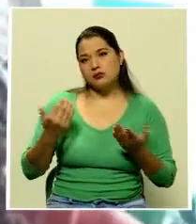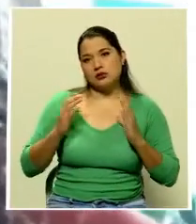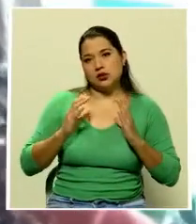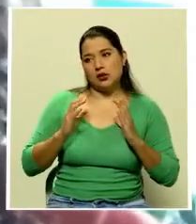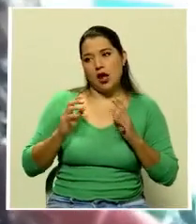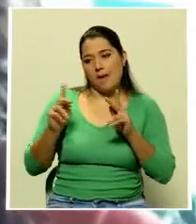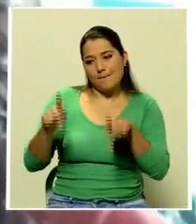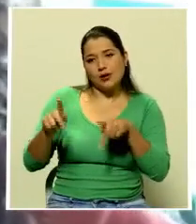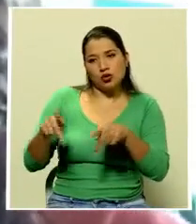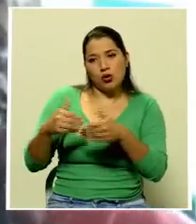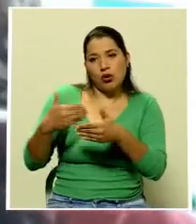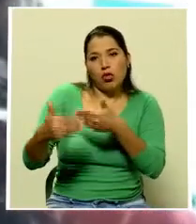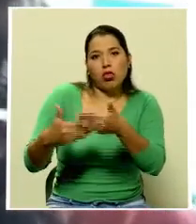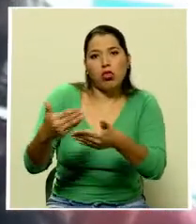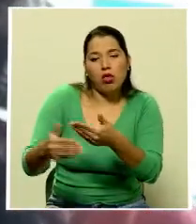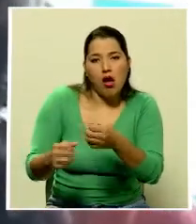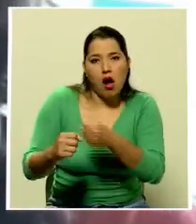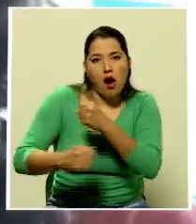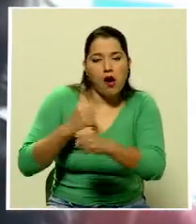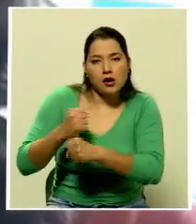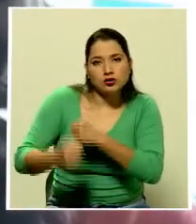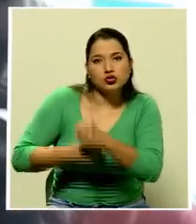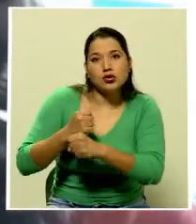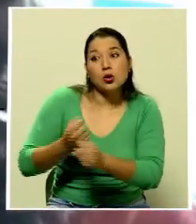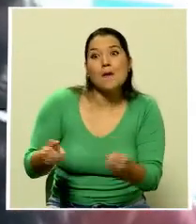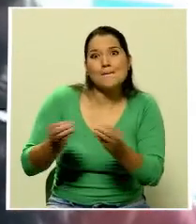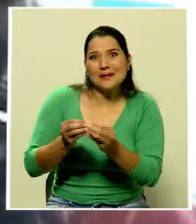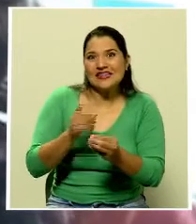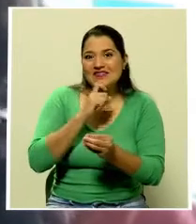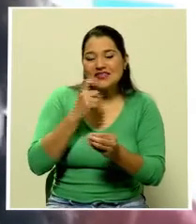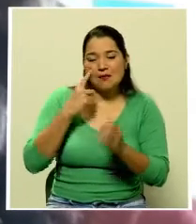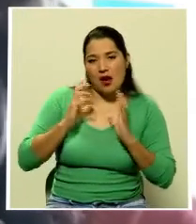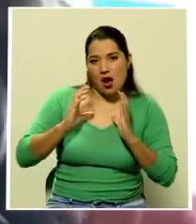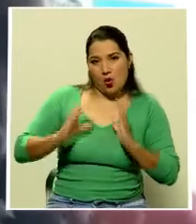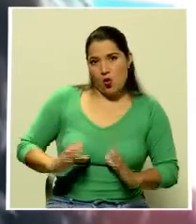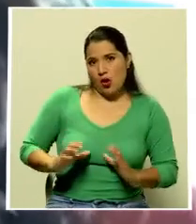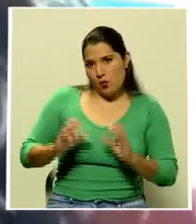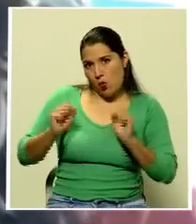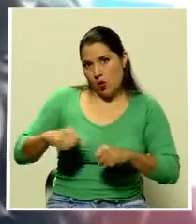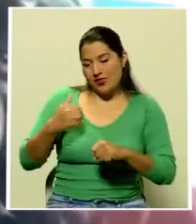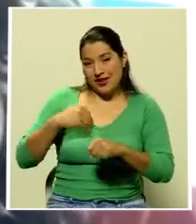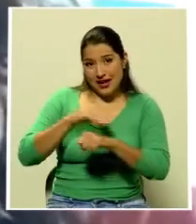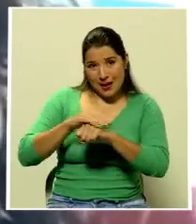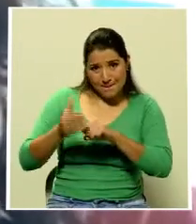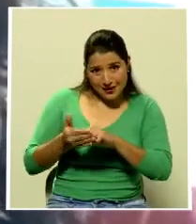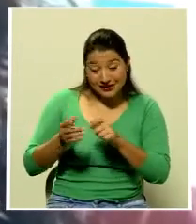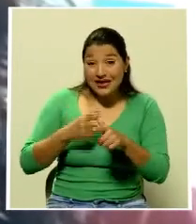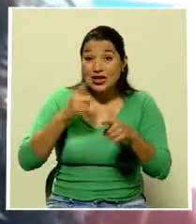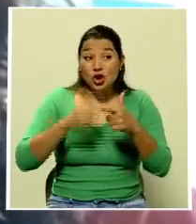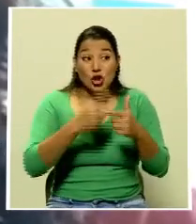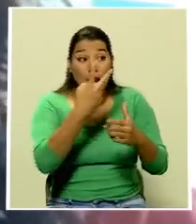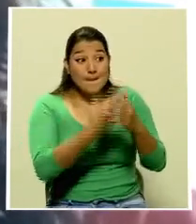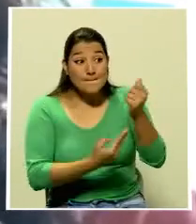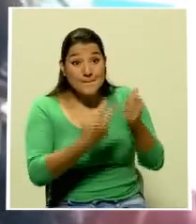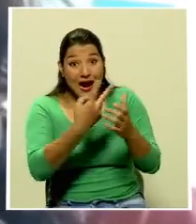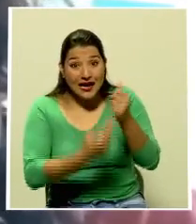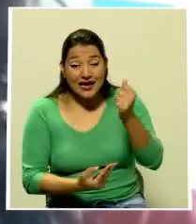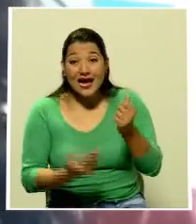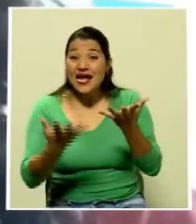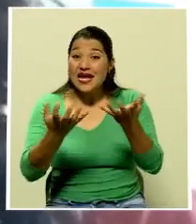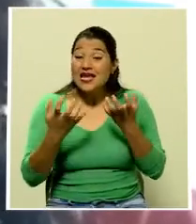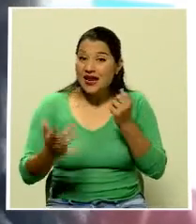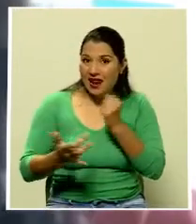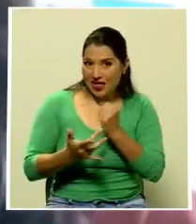imposible de detener. Entonces, realmente las parejas que llegan a la fertilización in vitro tienen el